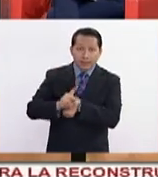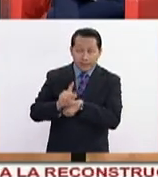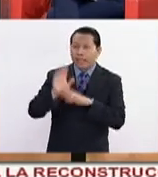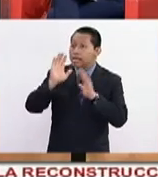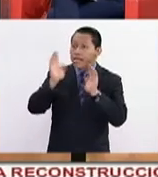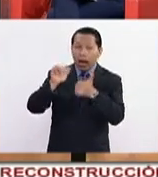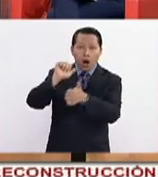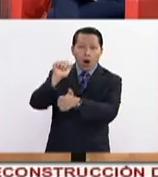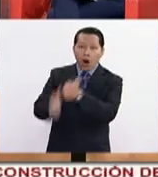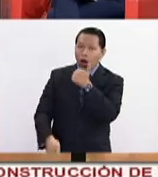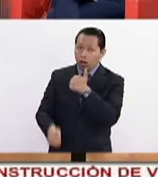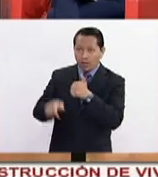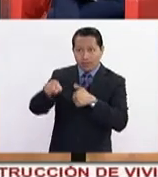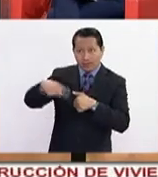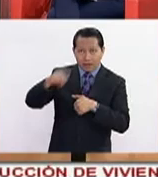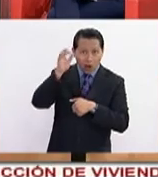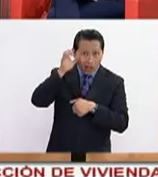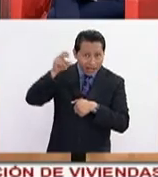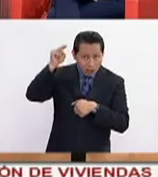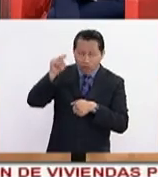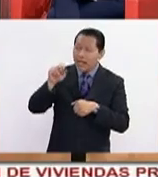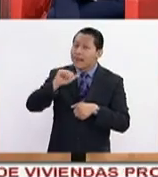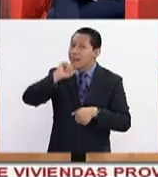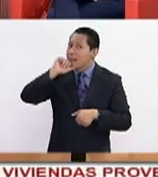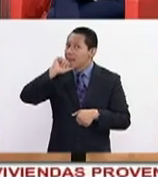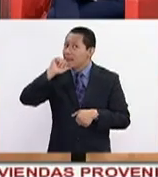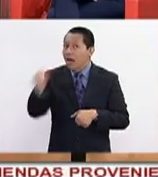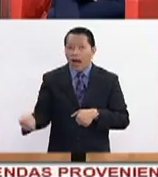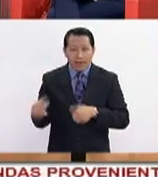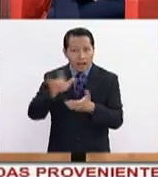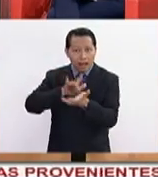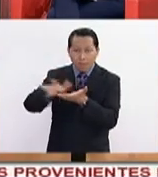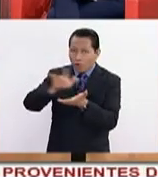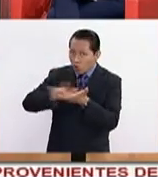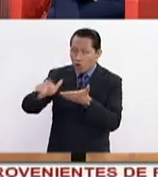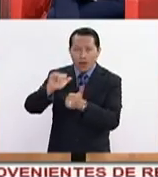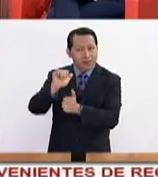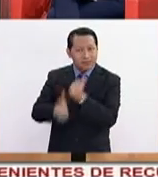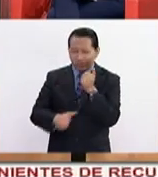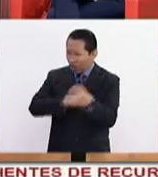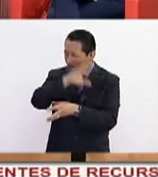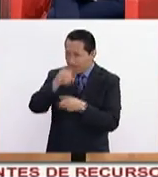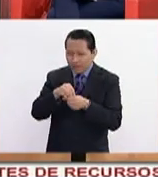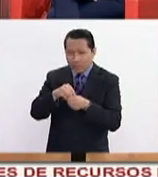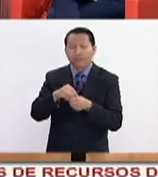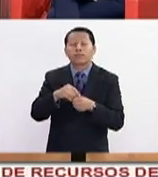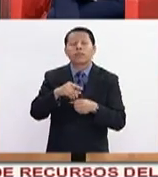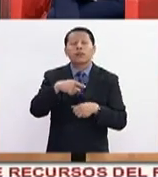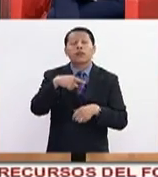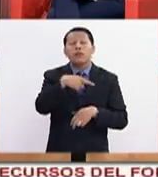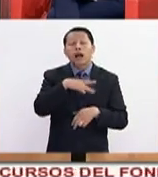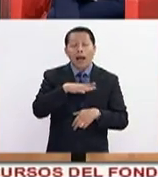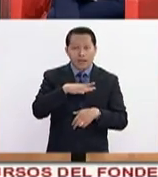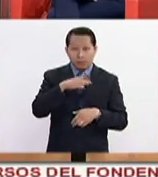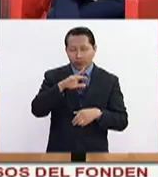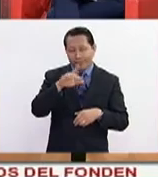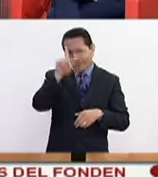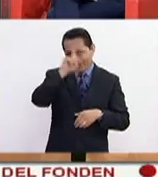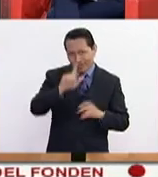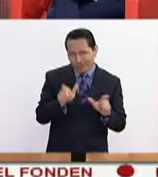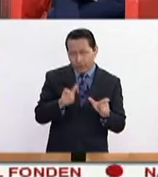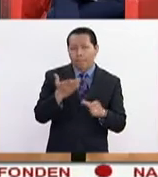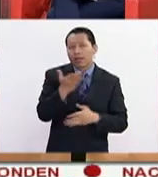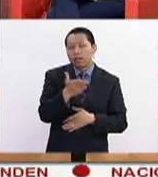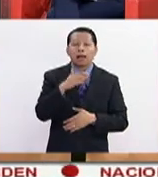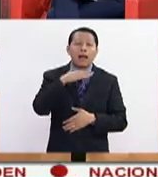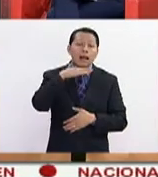Norte. La embajadora de Estados Unidos en el Consejo de Seguridad pidió a Alemania